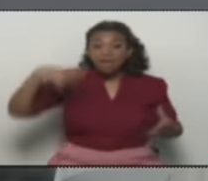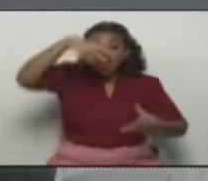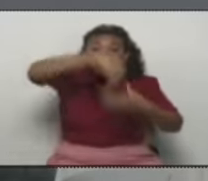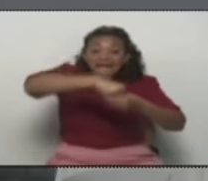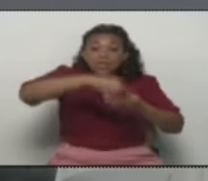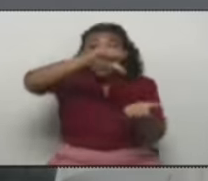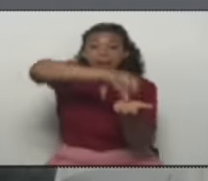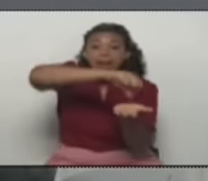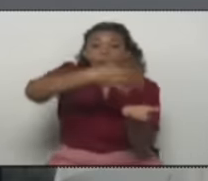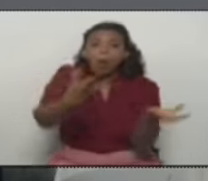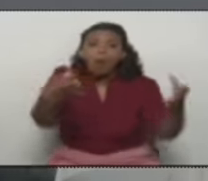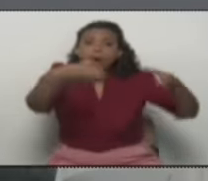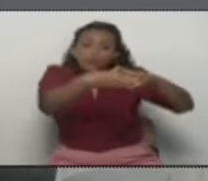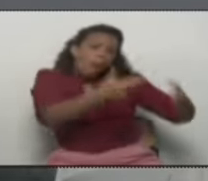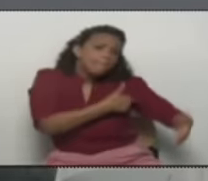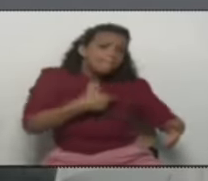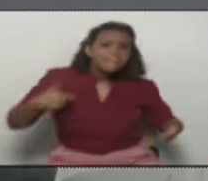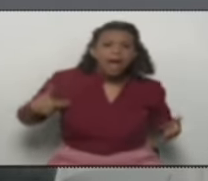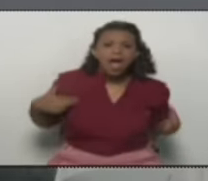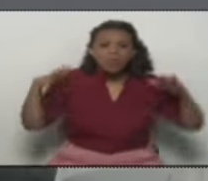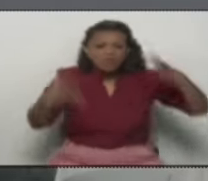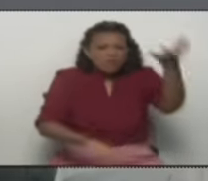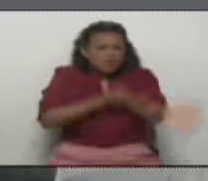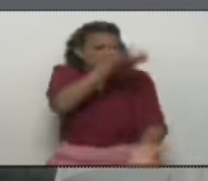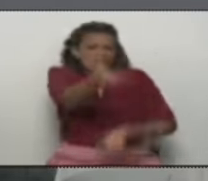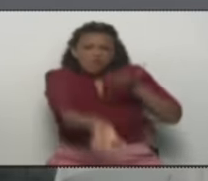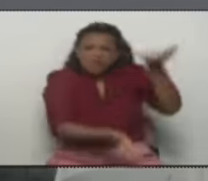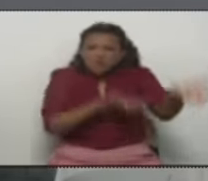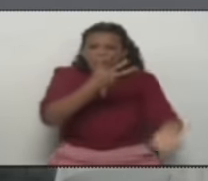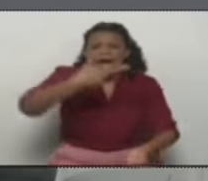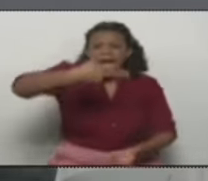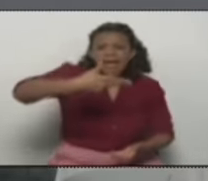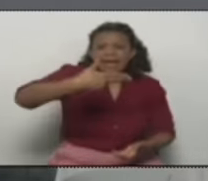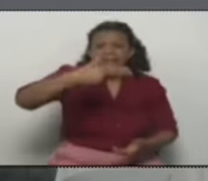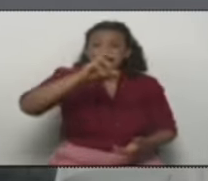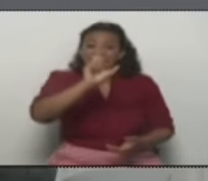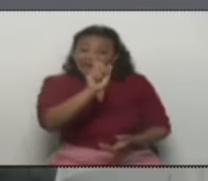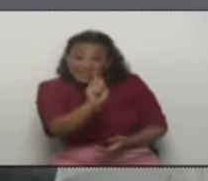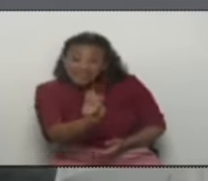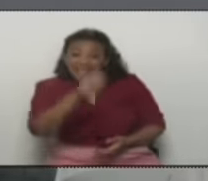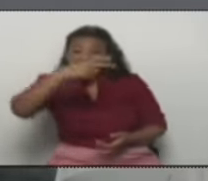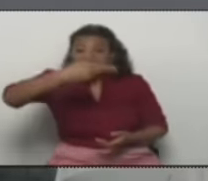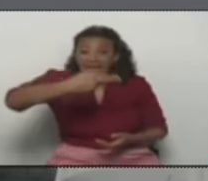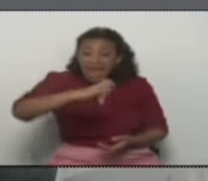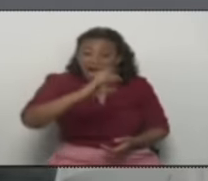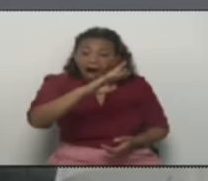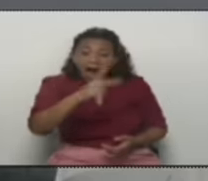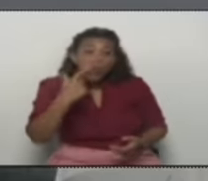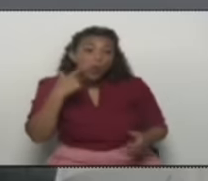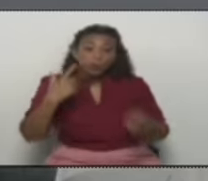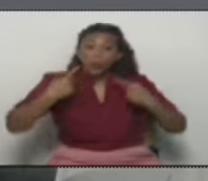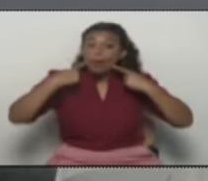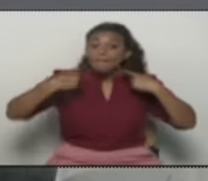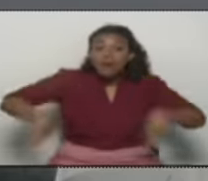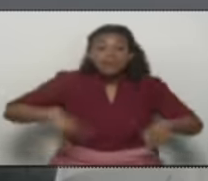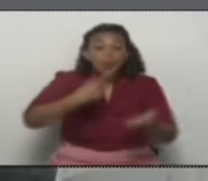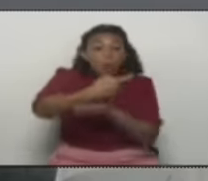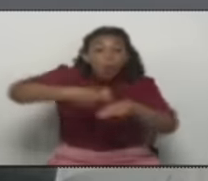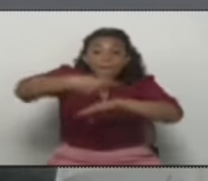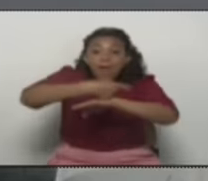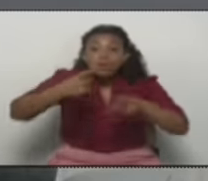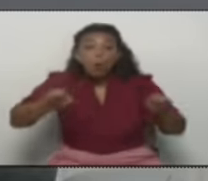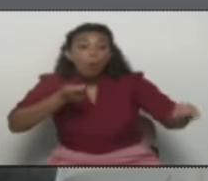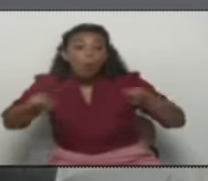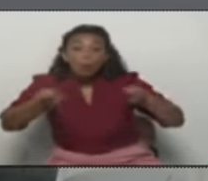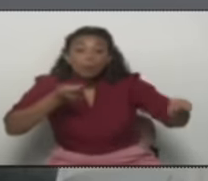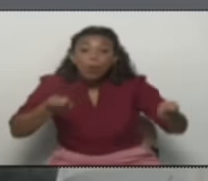y organizaron bandas que salieron a quemar Teherán, que le dijeron luego al mundo, perdió el control del gobierno, hace falta un golpe militar, y los militares